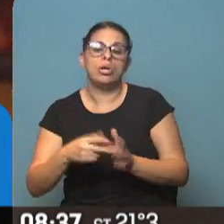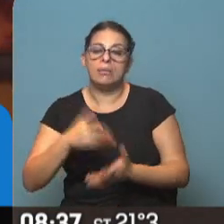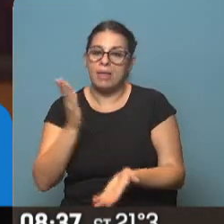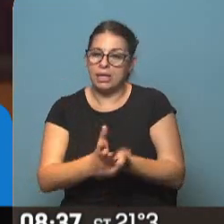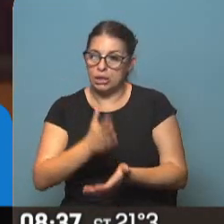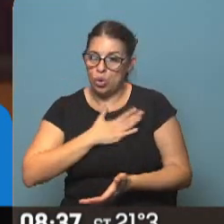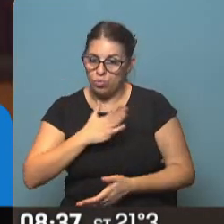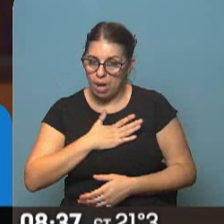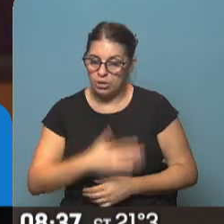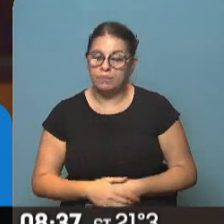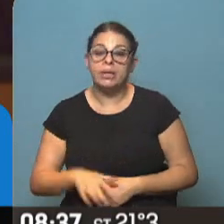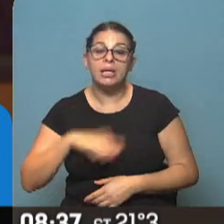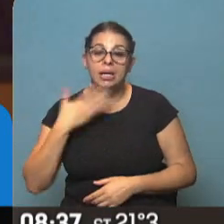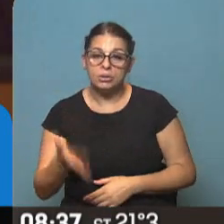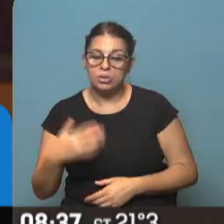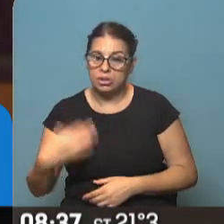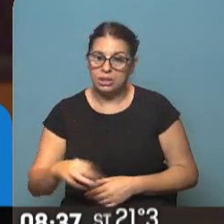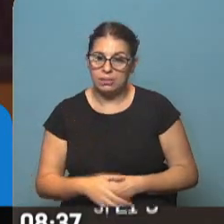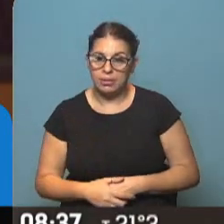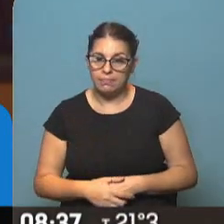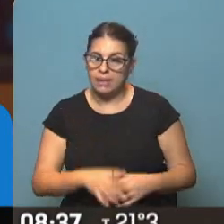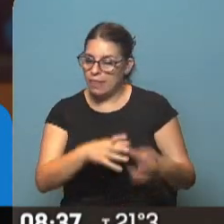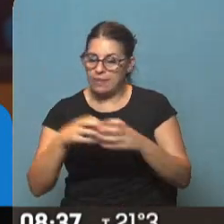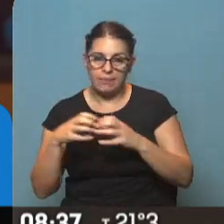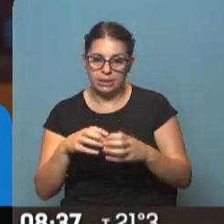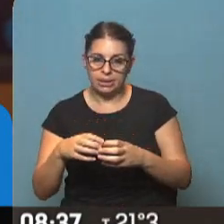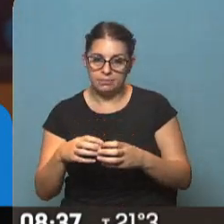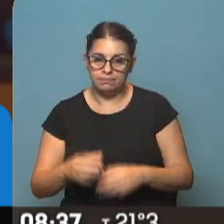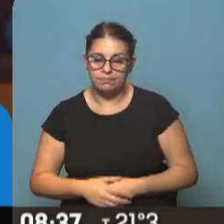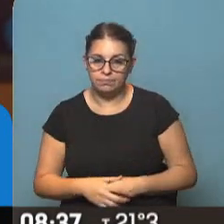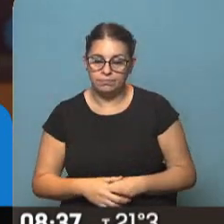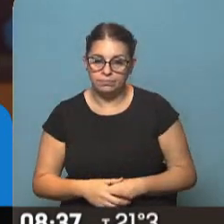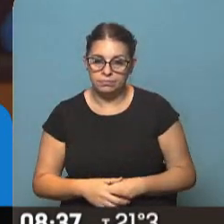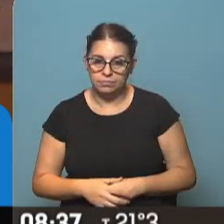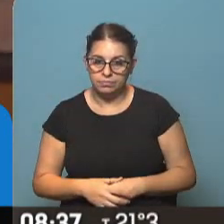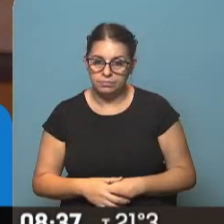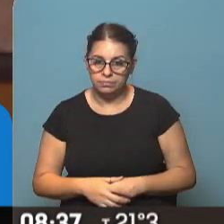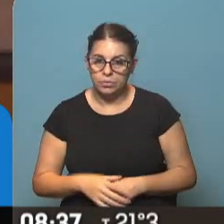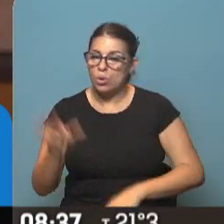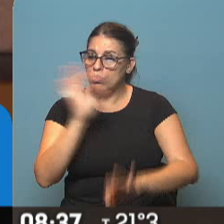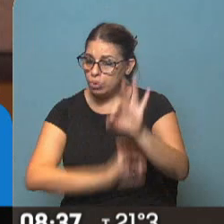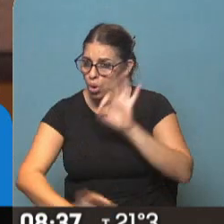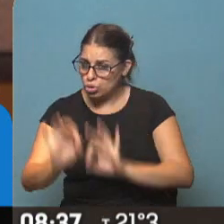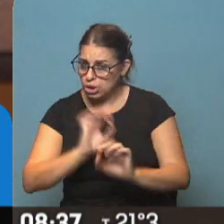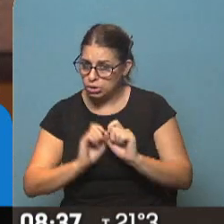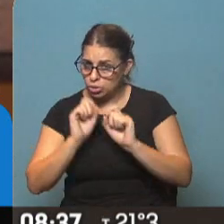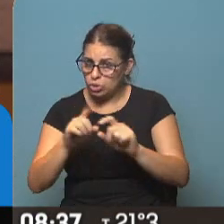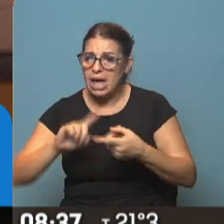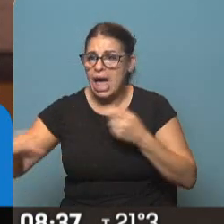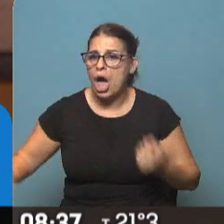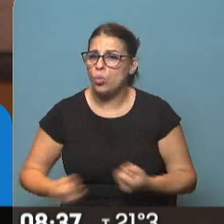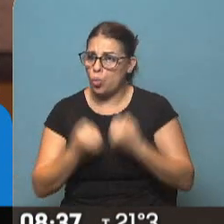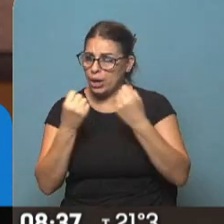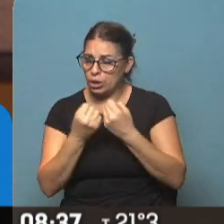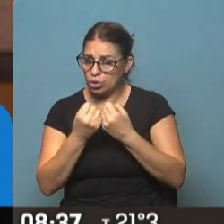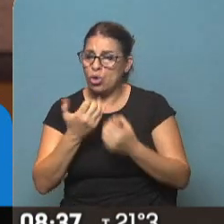y entonces tienen que debatir haced el proyecto que genere un consenso